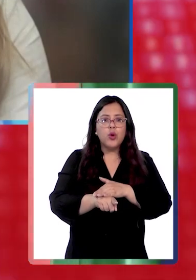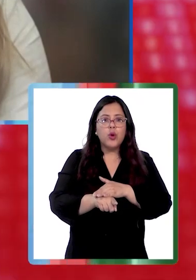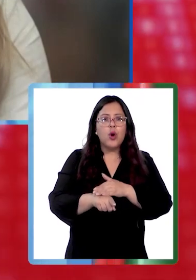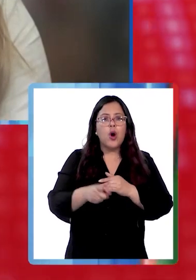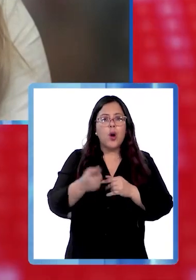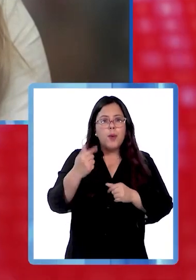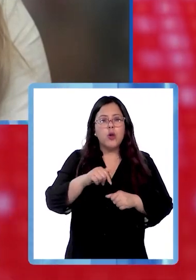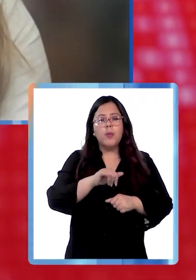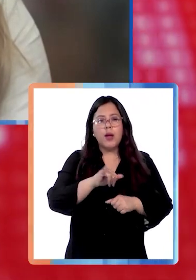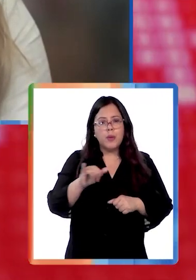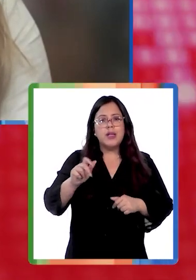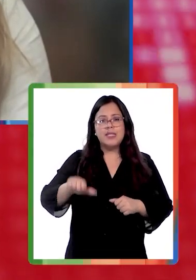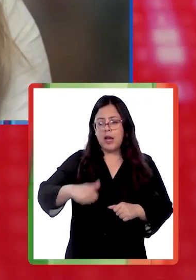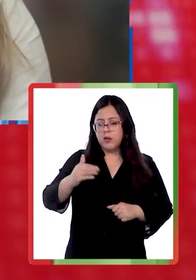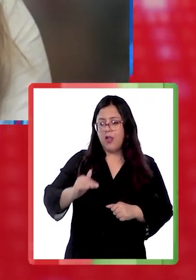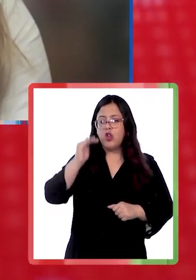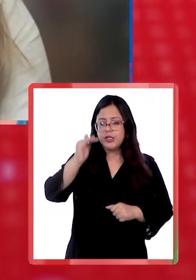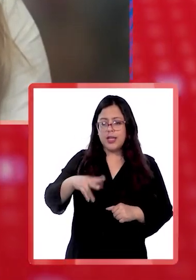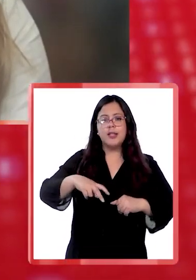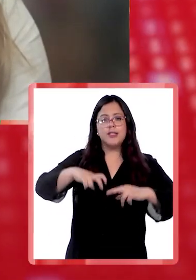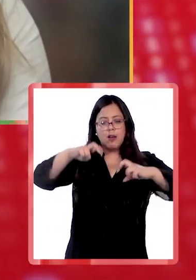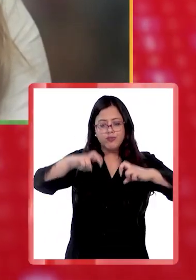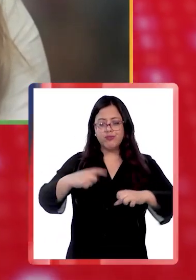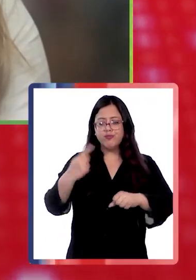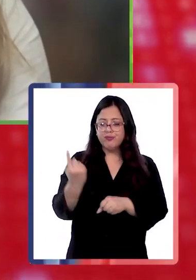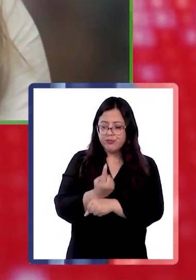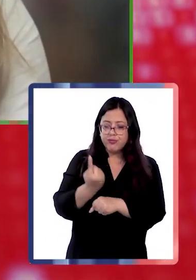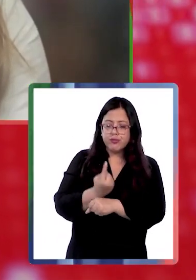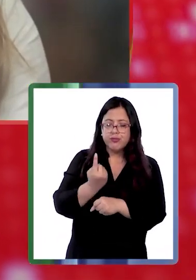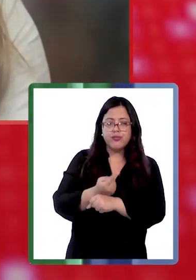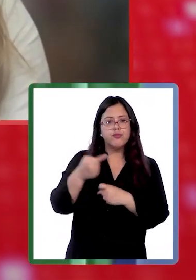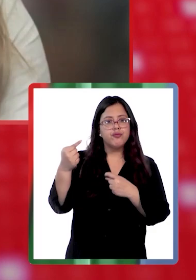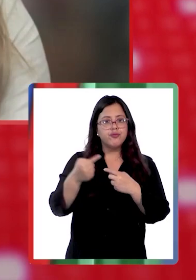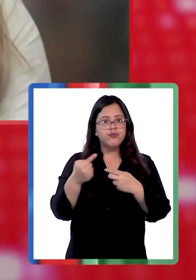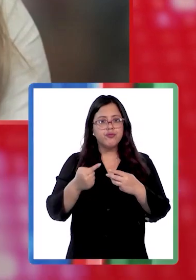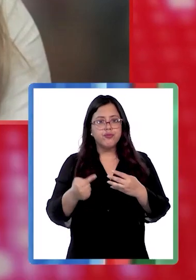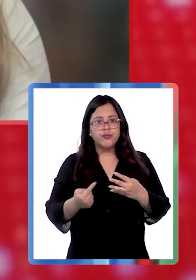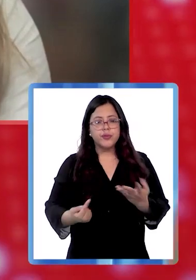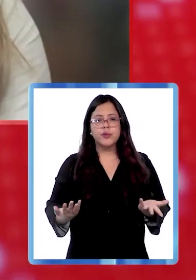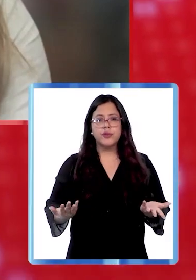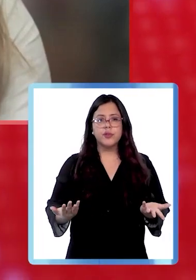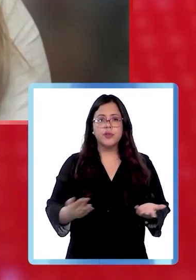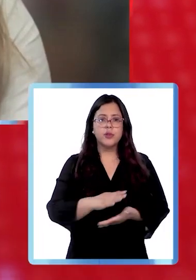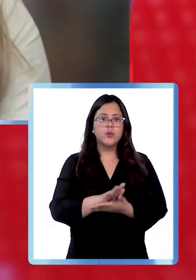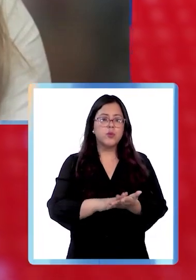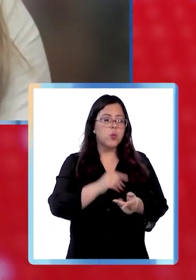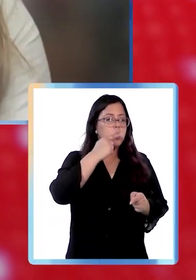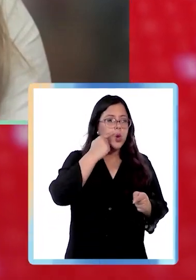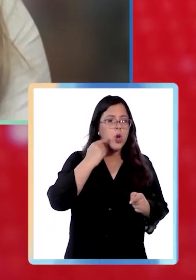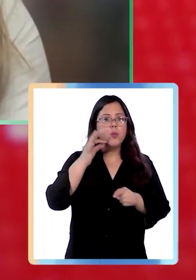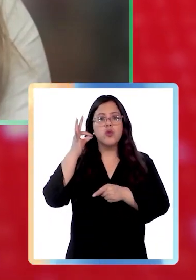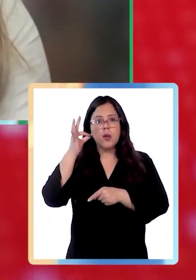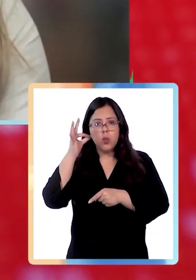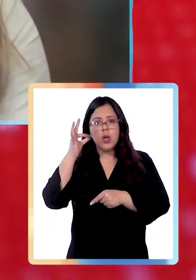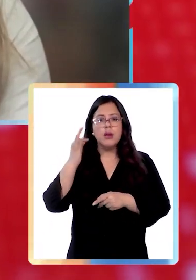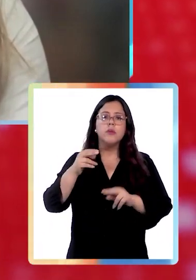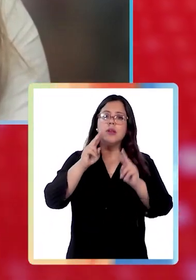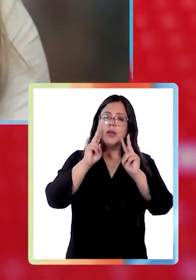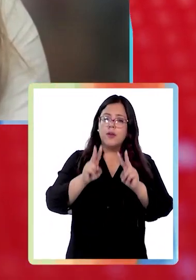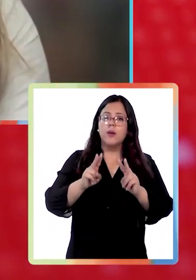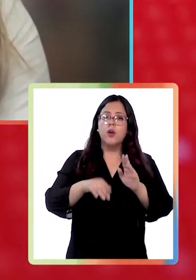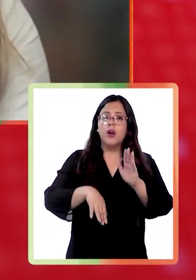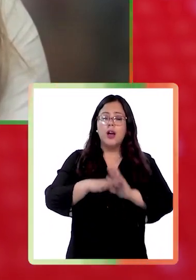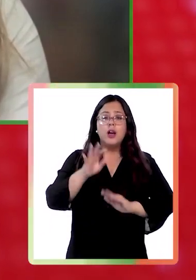cosas, para ya sentarse a conversar con un adolescente. Entrar a tocar estos puntos, ya sea un hombre, una